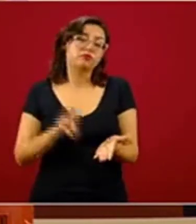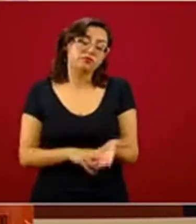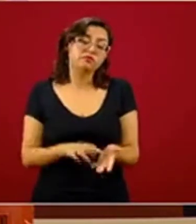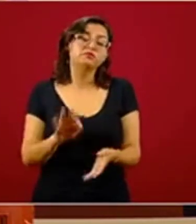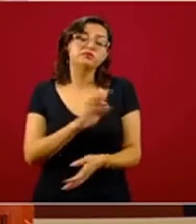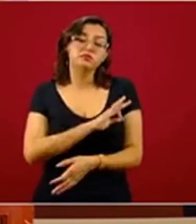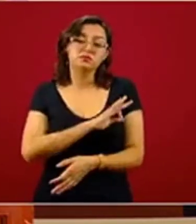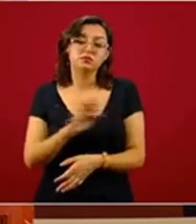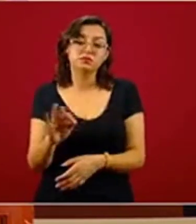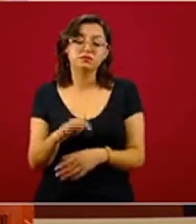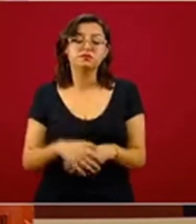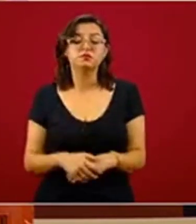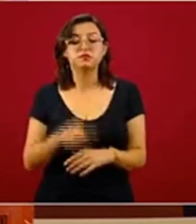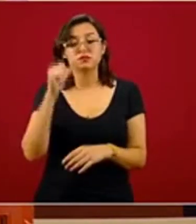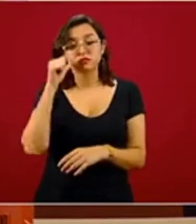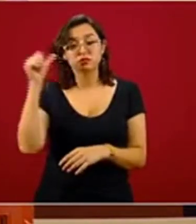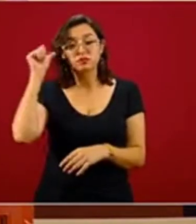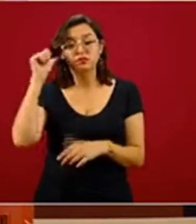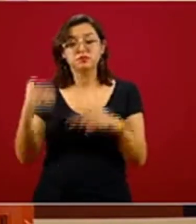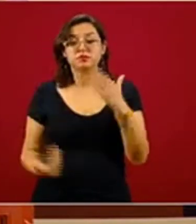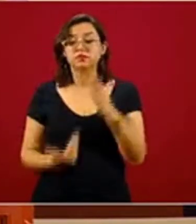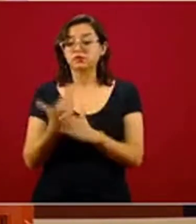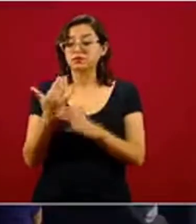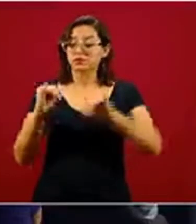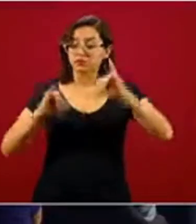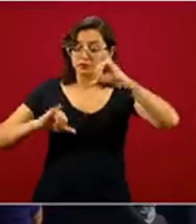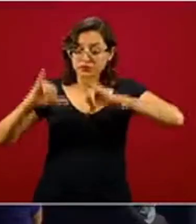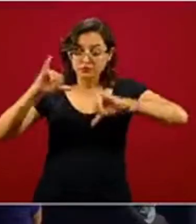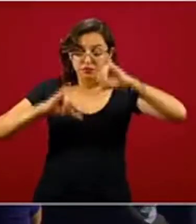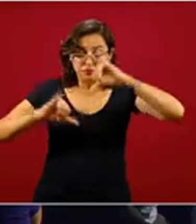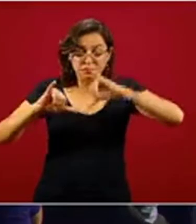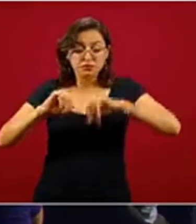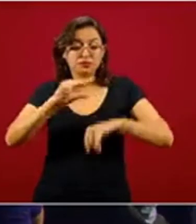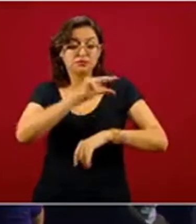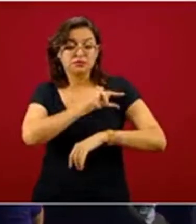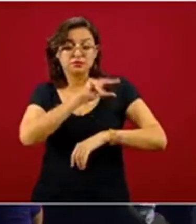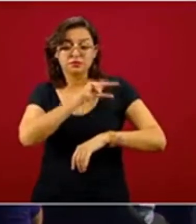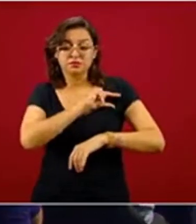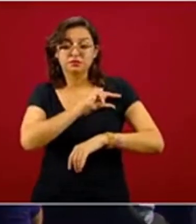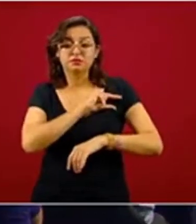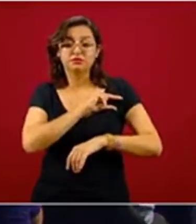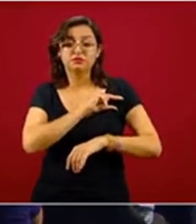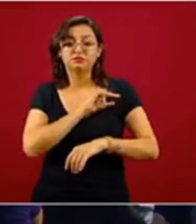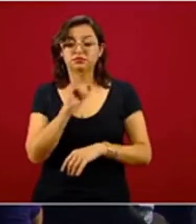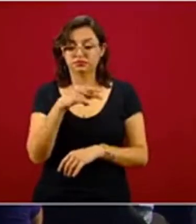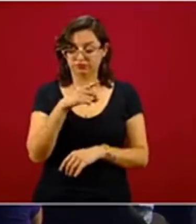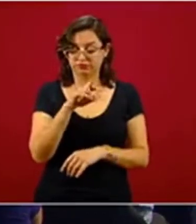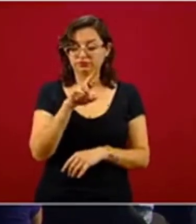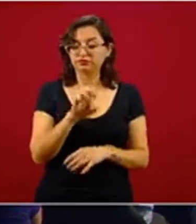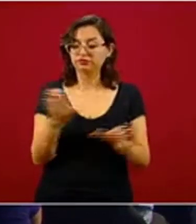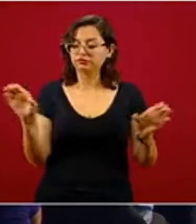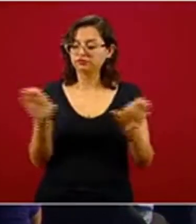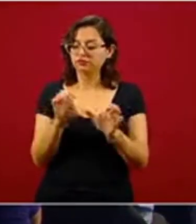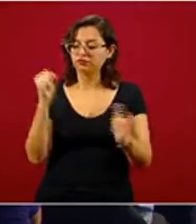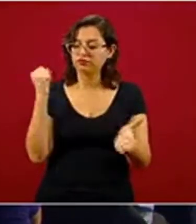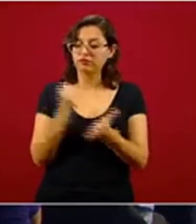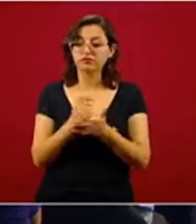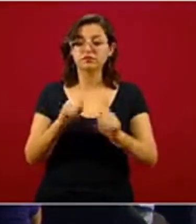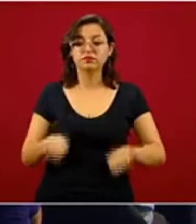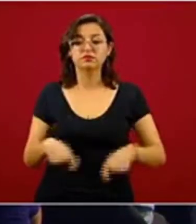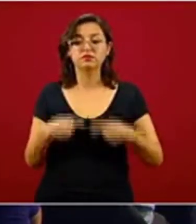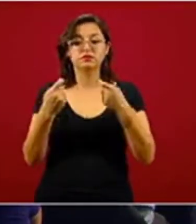con toda esta red de laboratorios privados que está validado por el INDRE y ya se